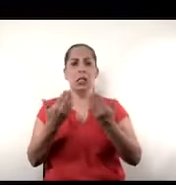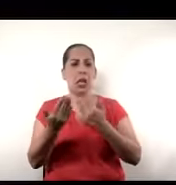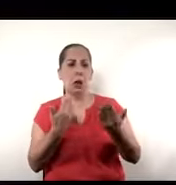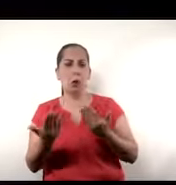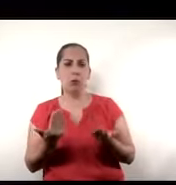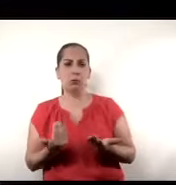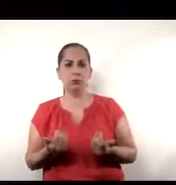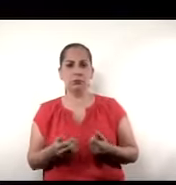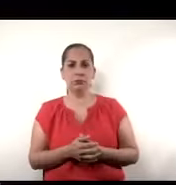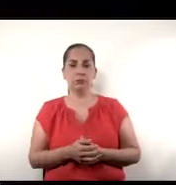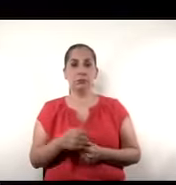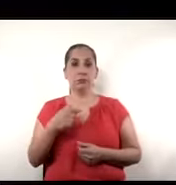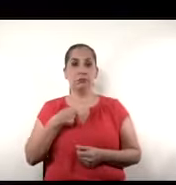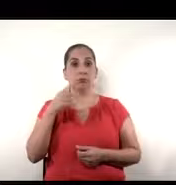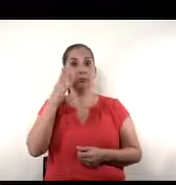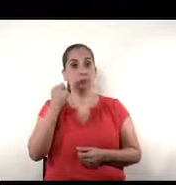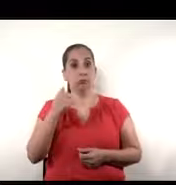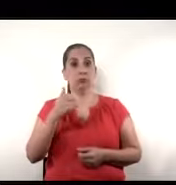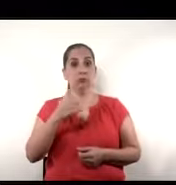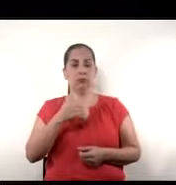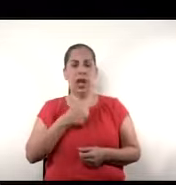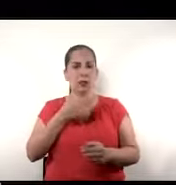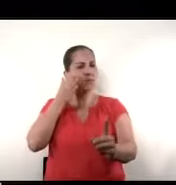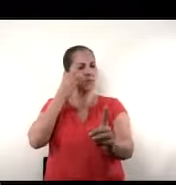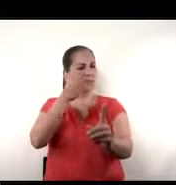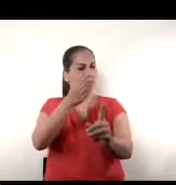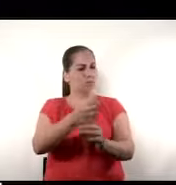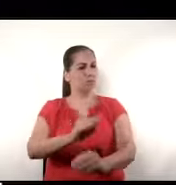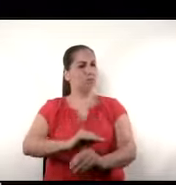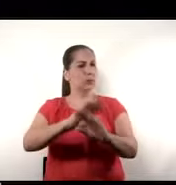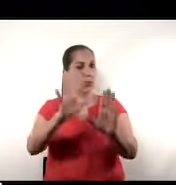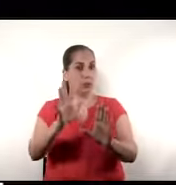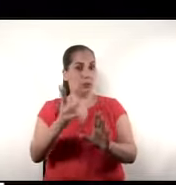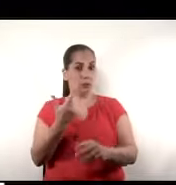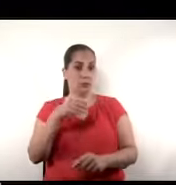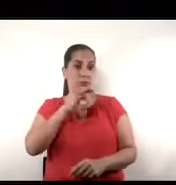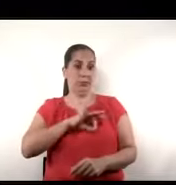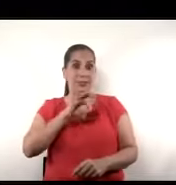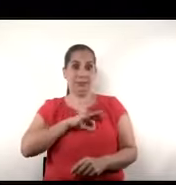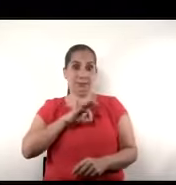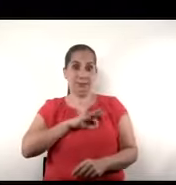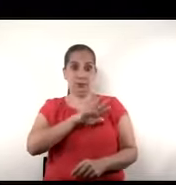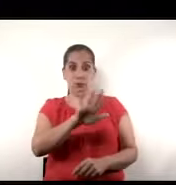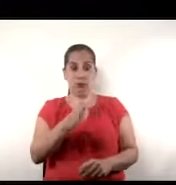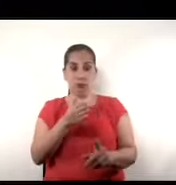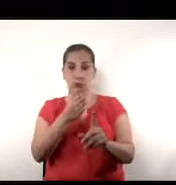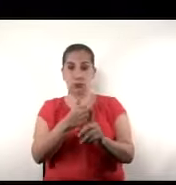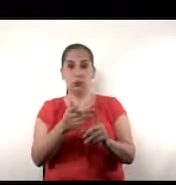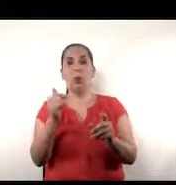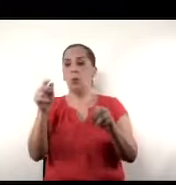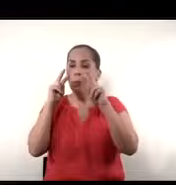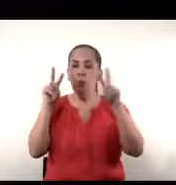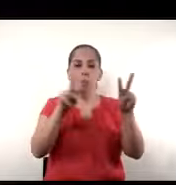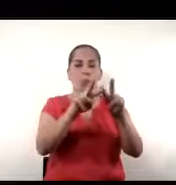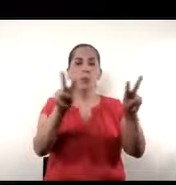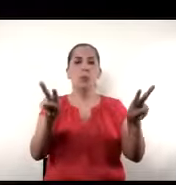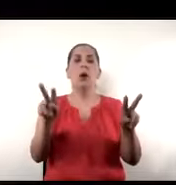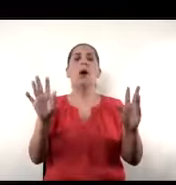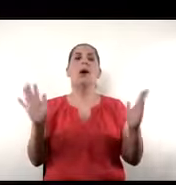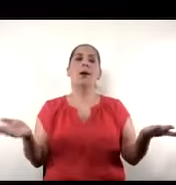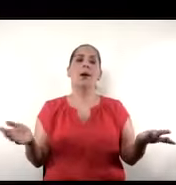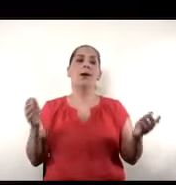que cuando hay una dirección clara y cuando los beneficios de esa dirección están a la vista, es